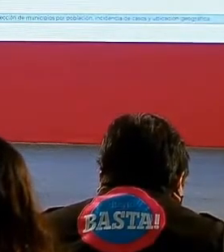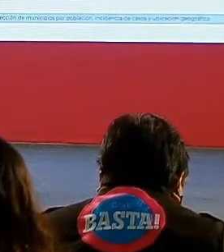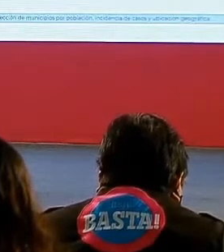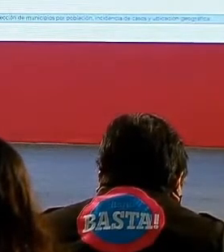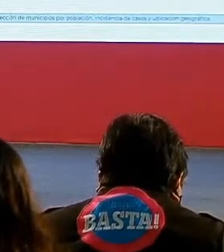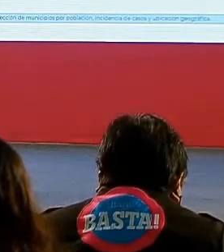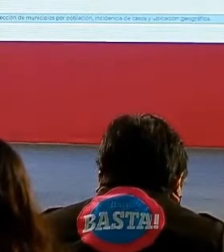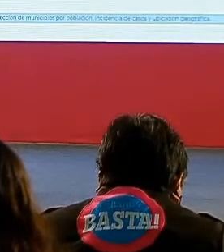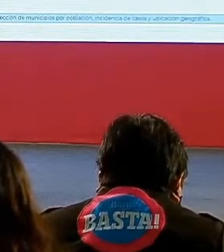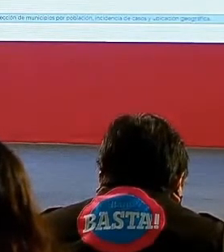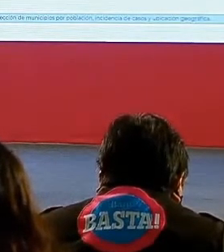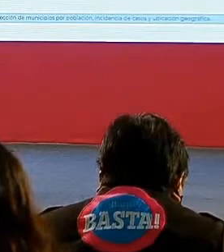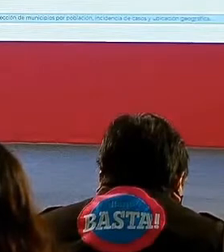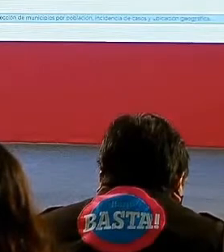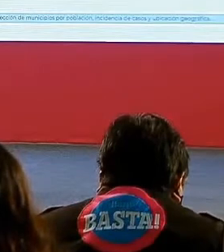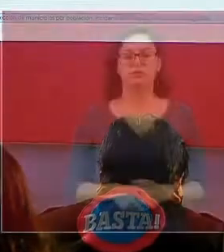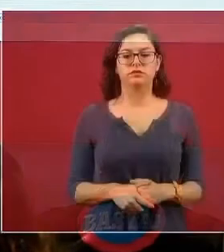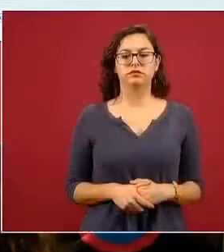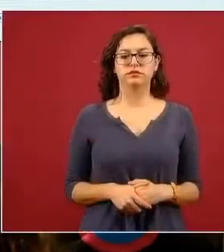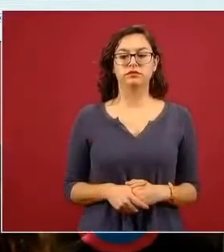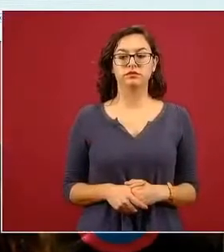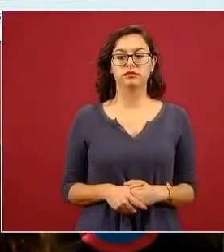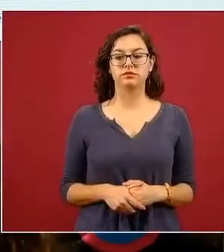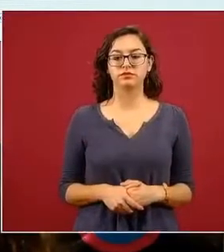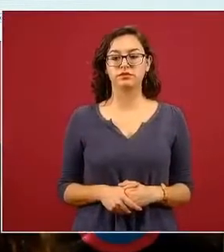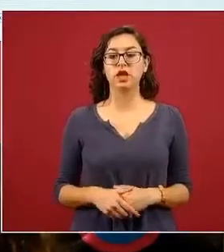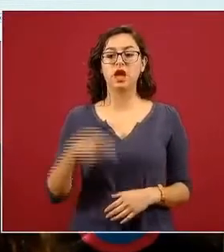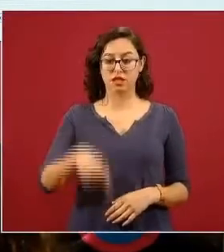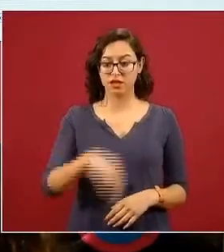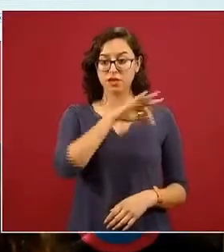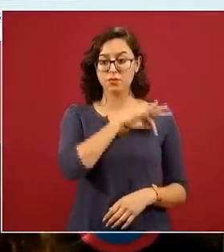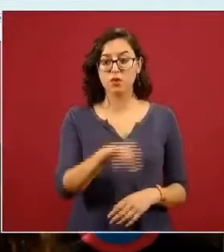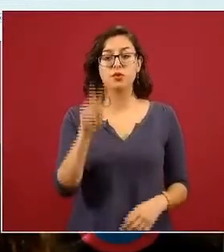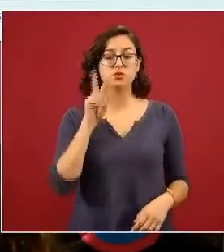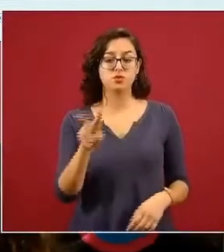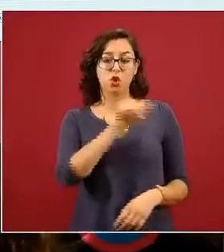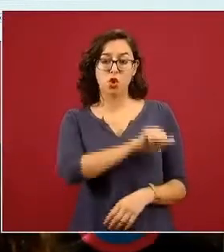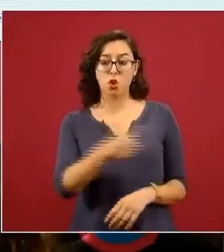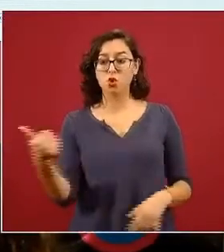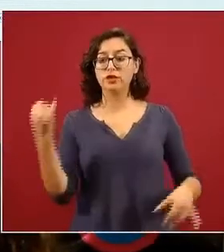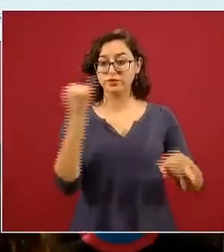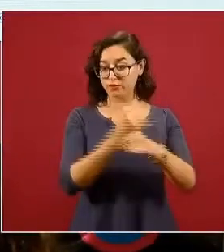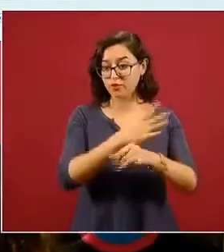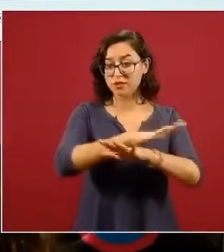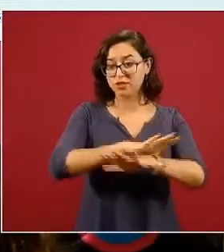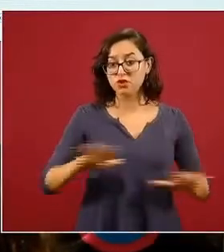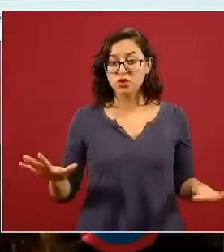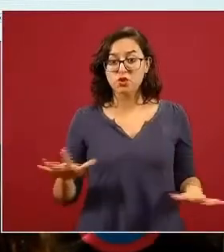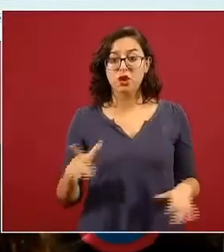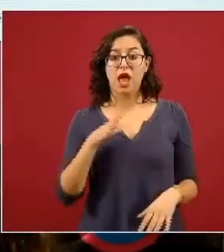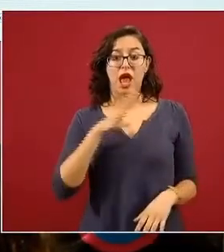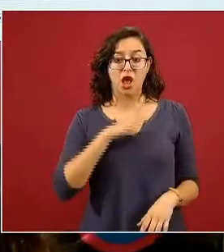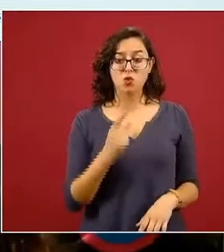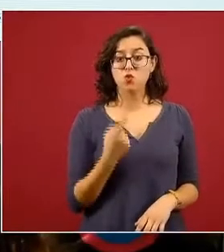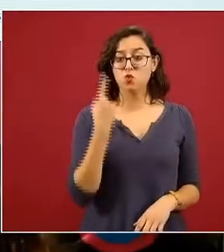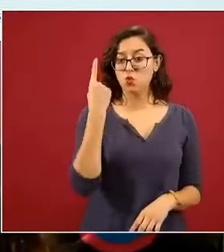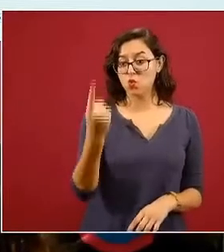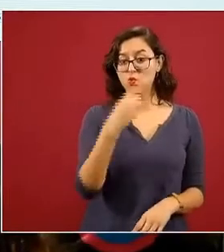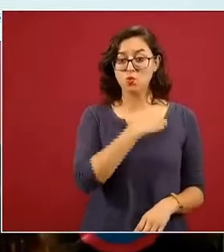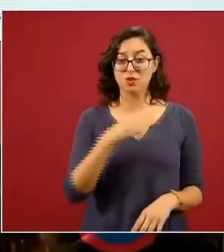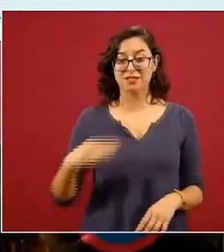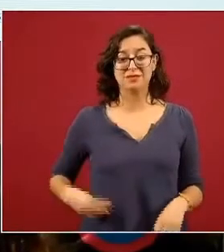Finalmente, aquí vemos otra variante en donde tenemos un municipio con la